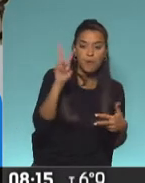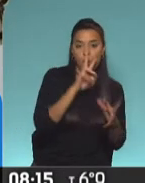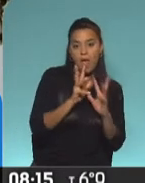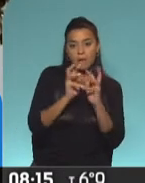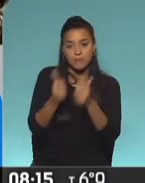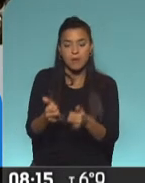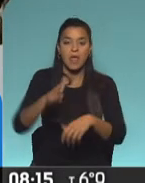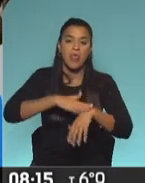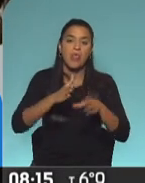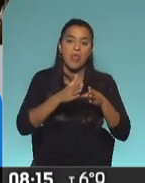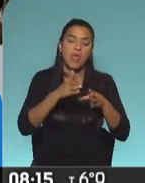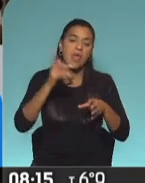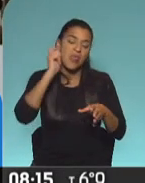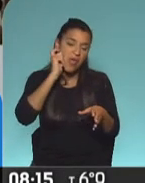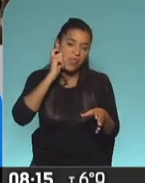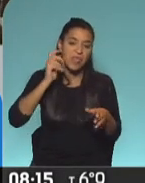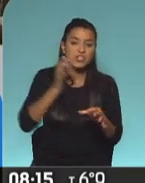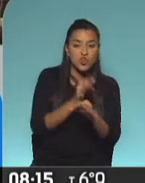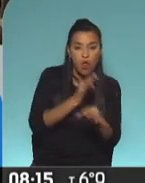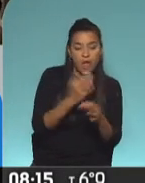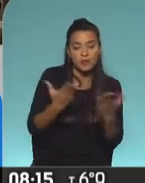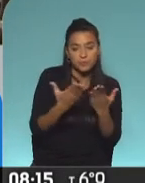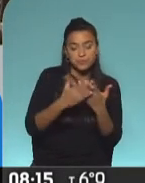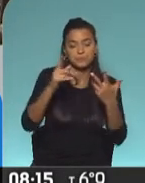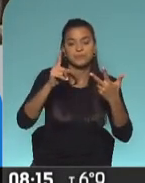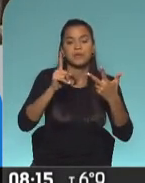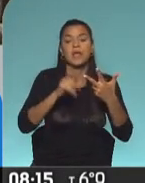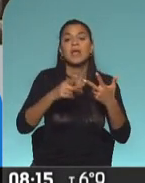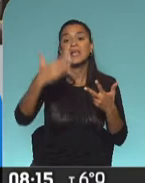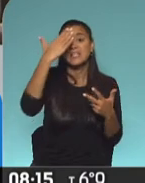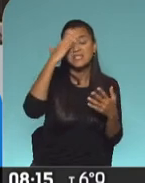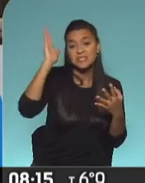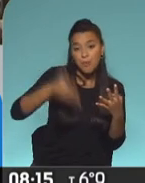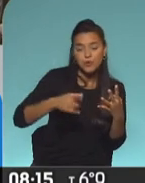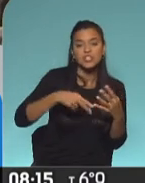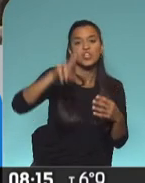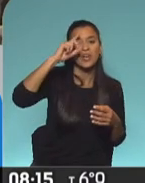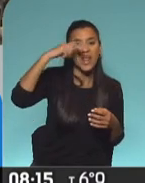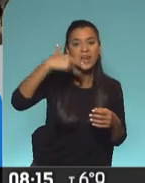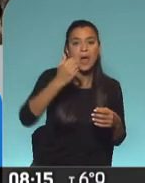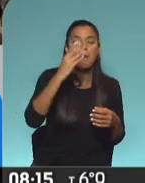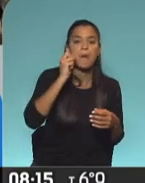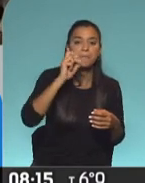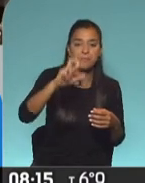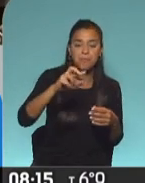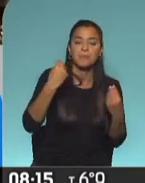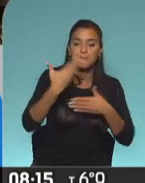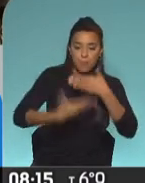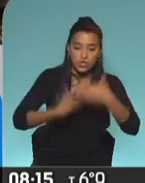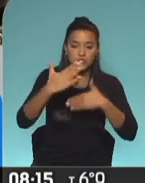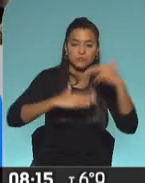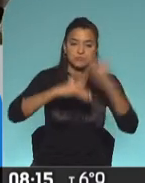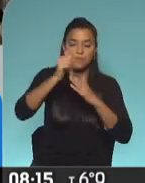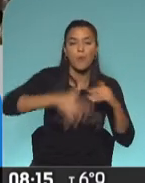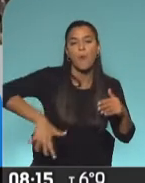en edad escolar y de estudio. El 15% al RENAVAP, el Registro Nacional de Barrios Populares, en realidad el proceso de urbanización